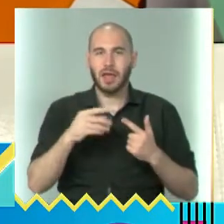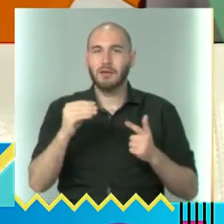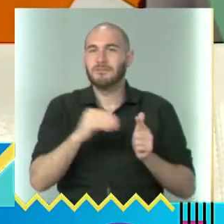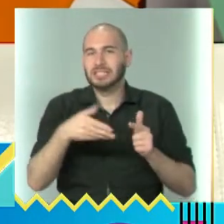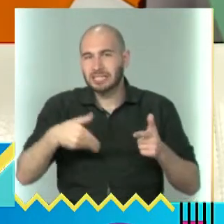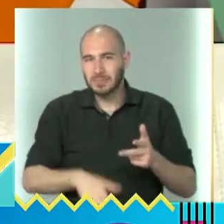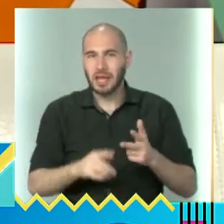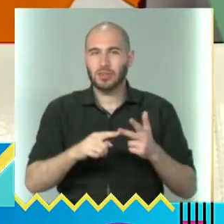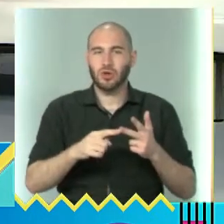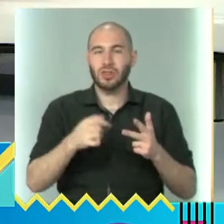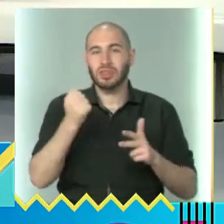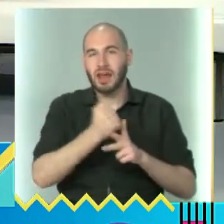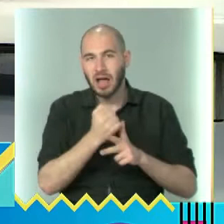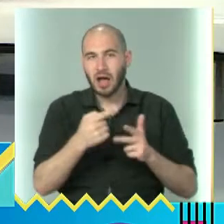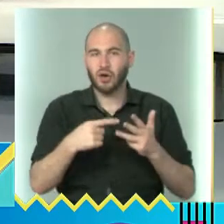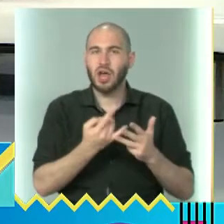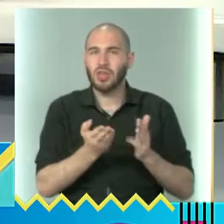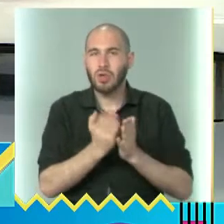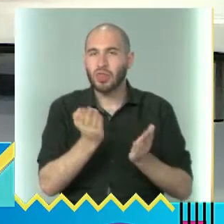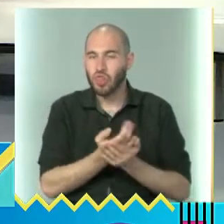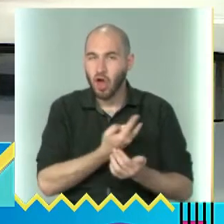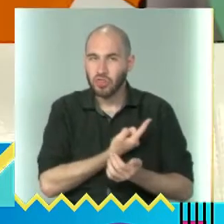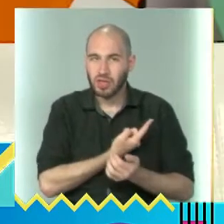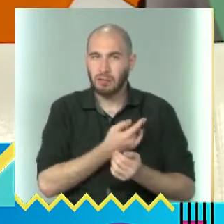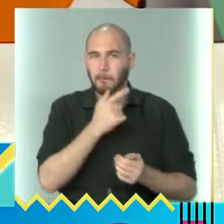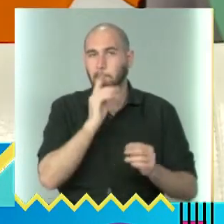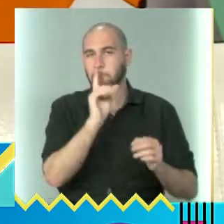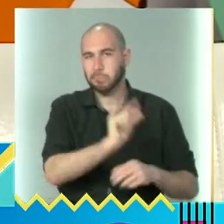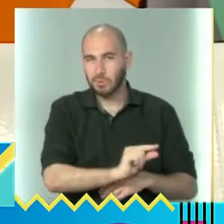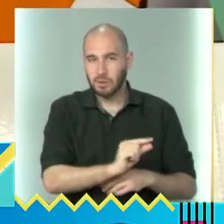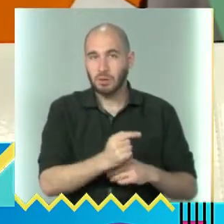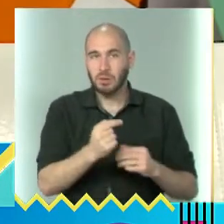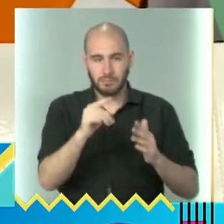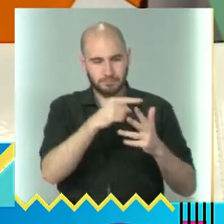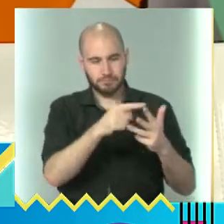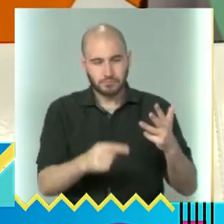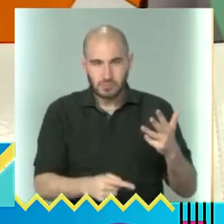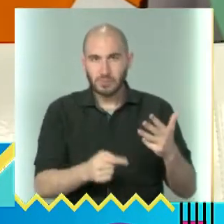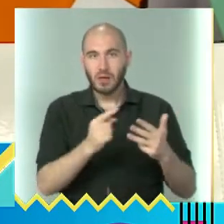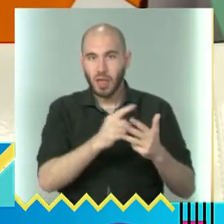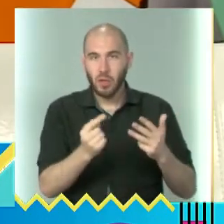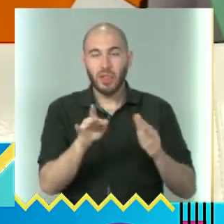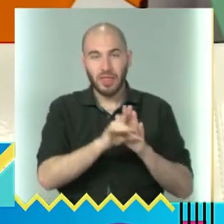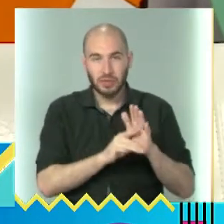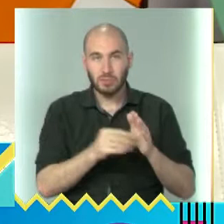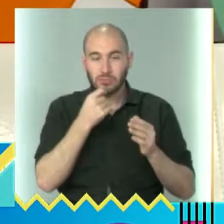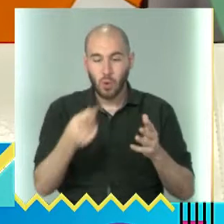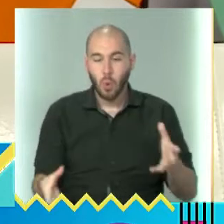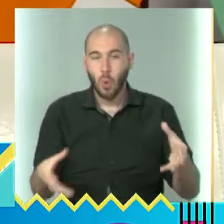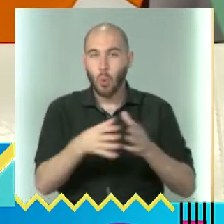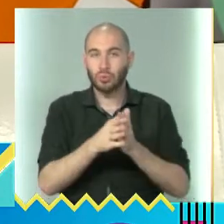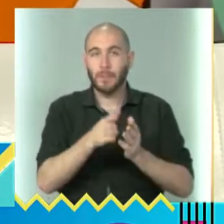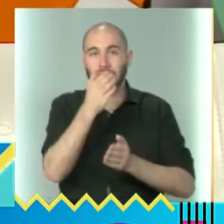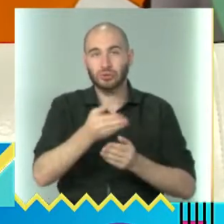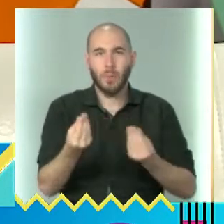de nacimiento, mi trabajo, dónde estudié, no es nada. Y en realidad cada uno de esos factores es un dato. Cuando nosotros lo juntamos de mucha